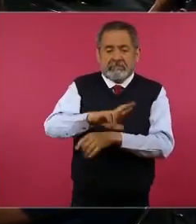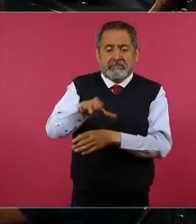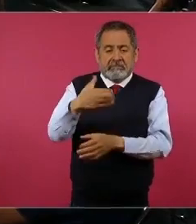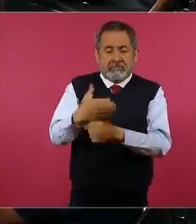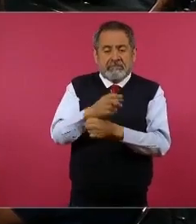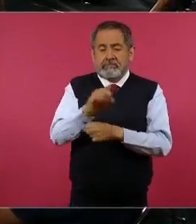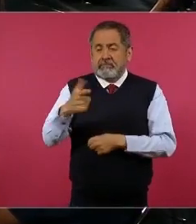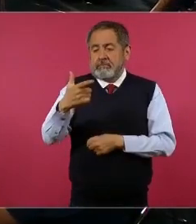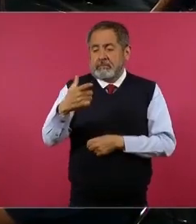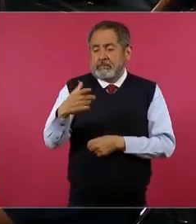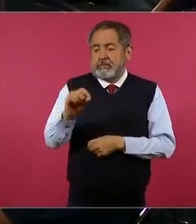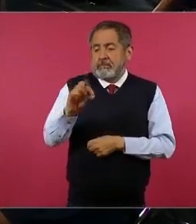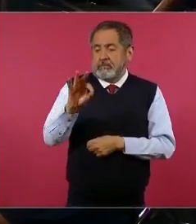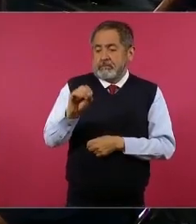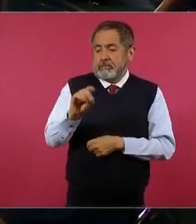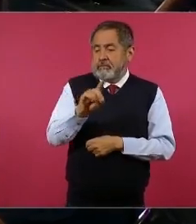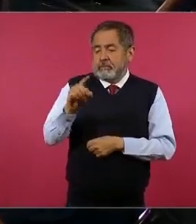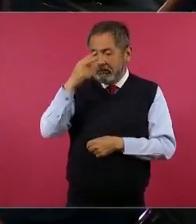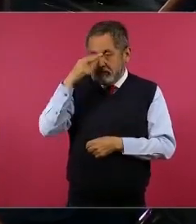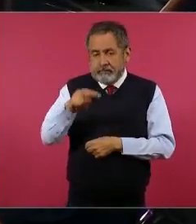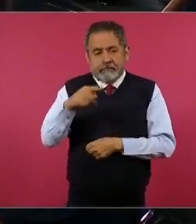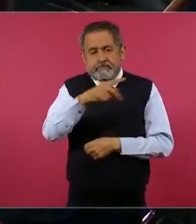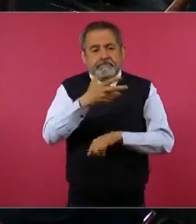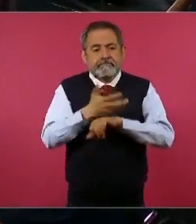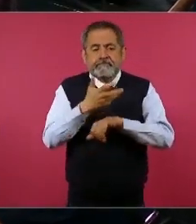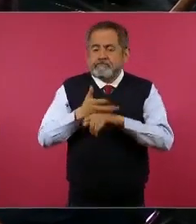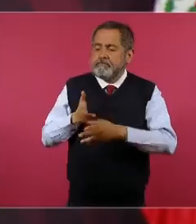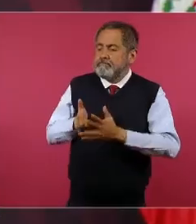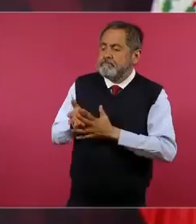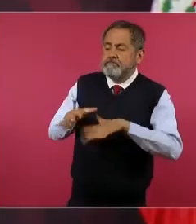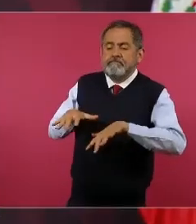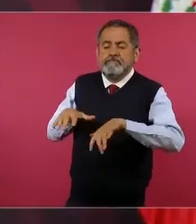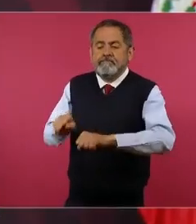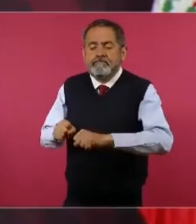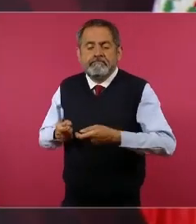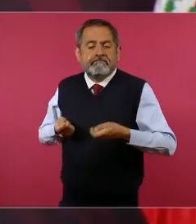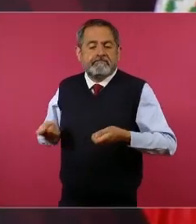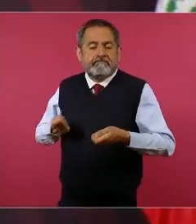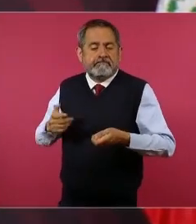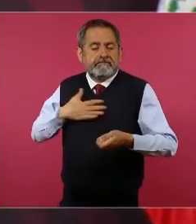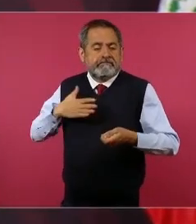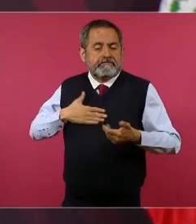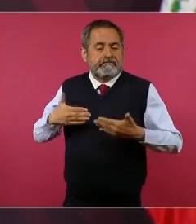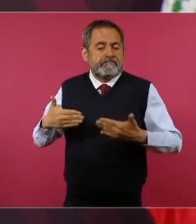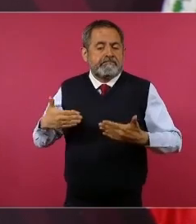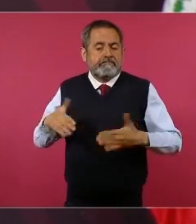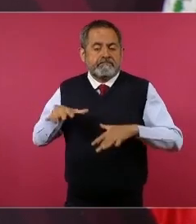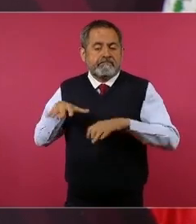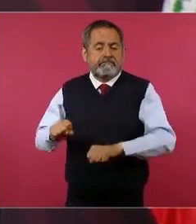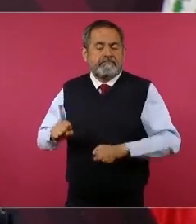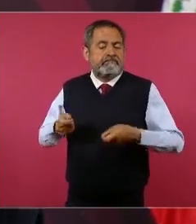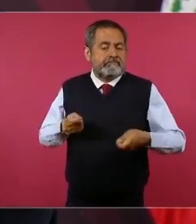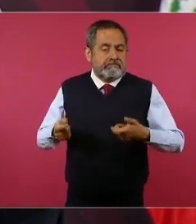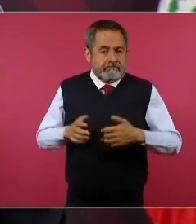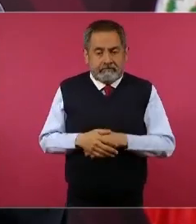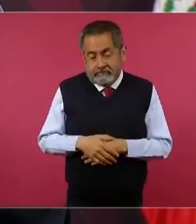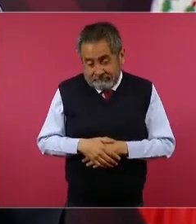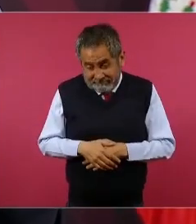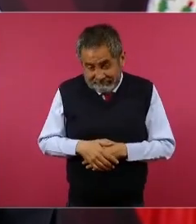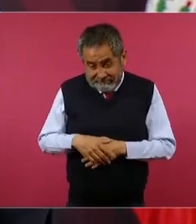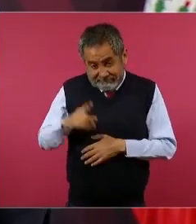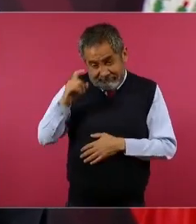por el interés de crear el Canal de Panamá. ¿Cuánto